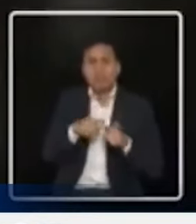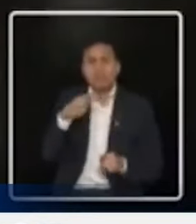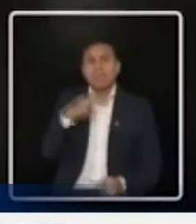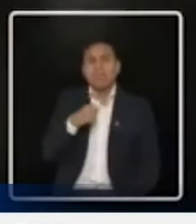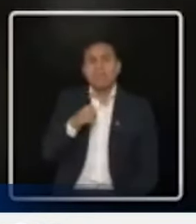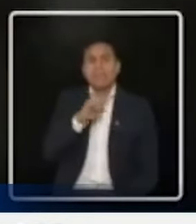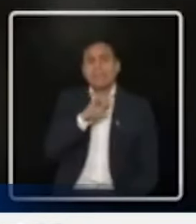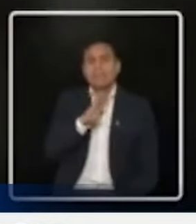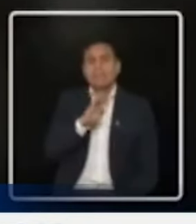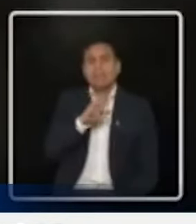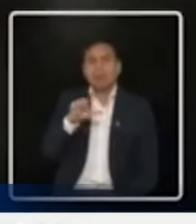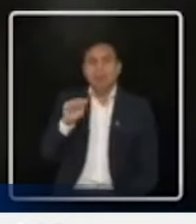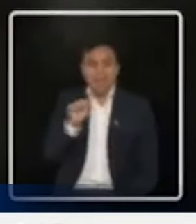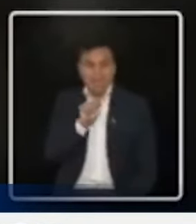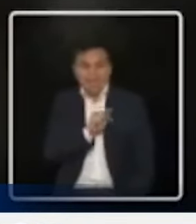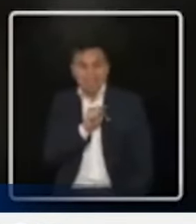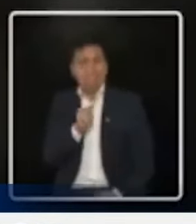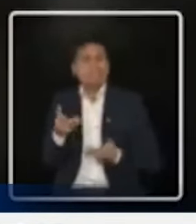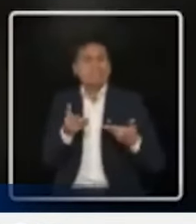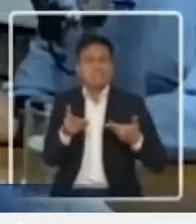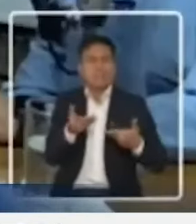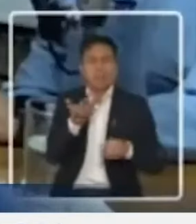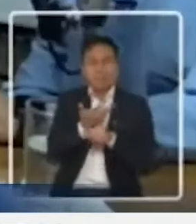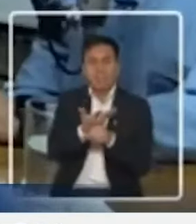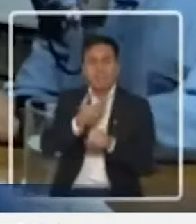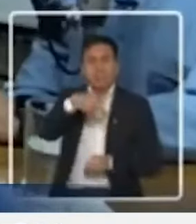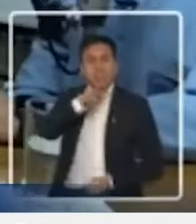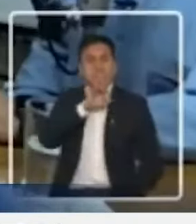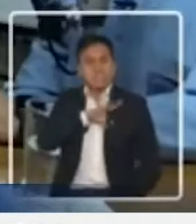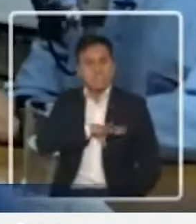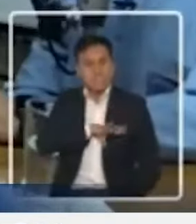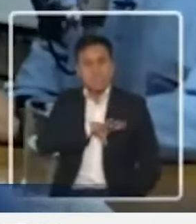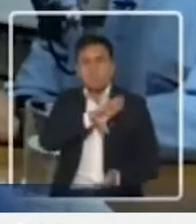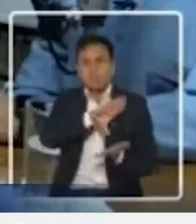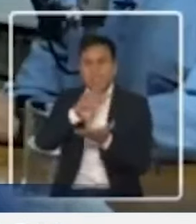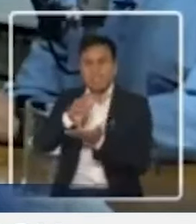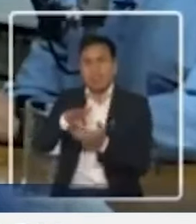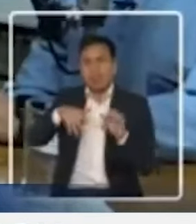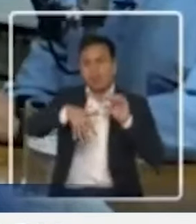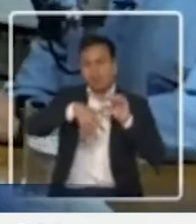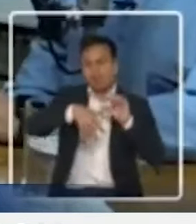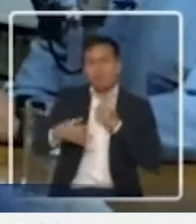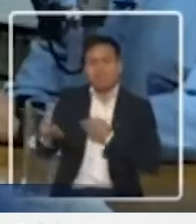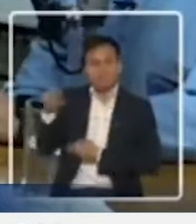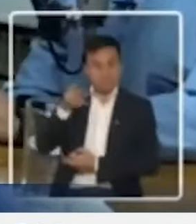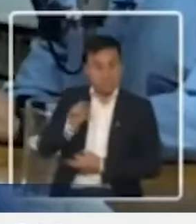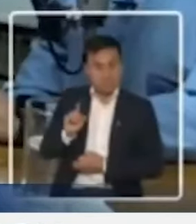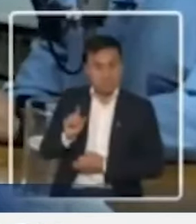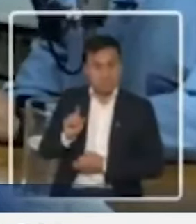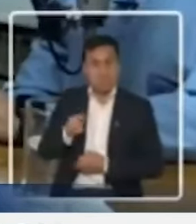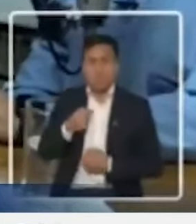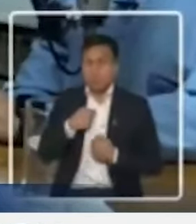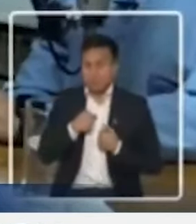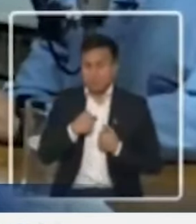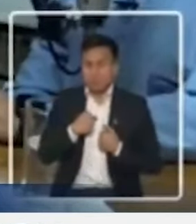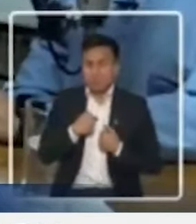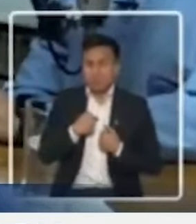Hezbollah estaría con presencia en el norte de Chile y otros países de la región.